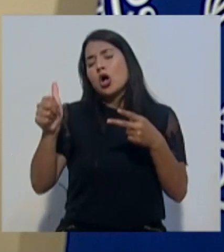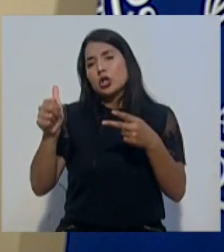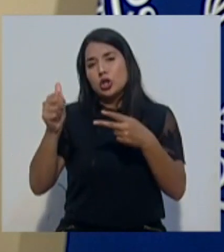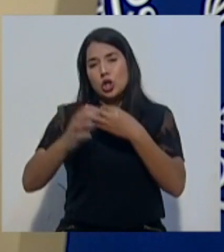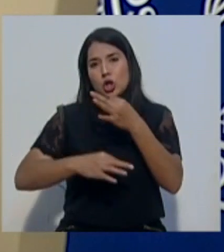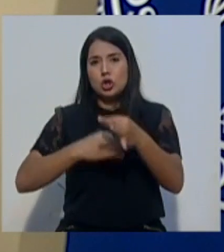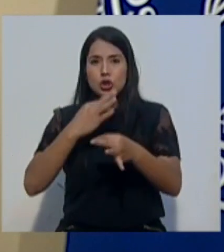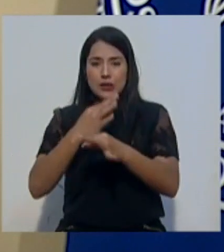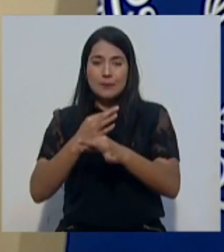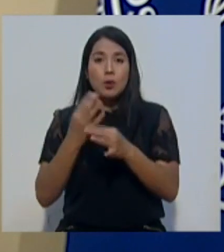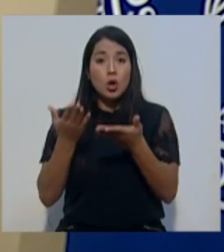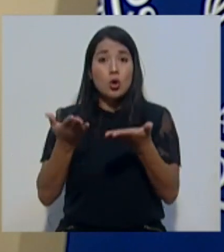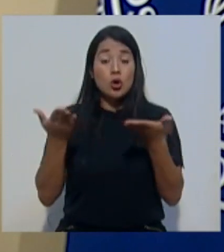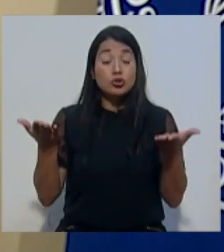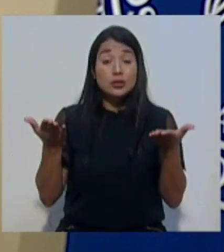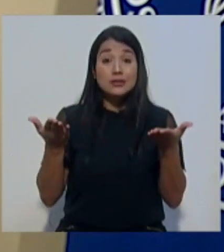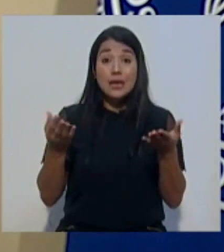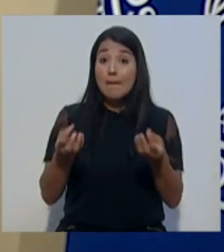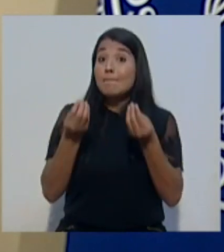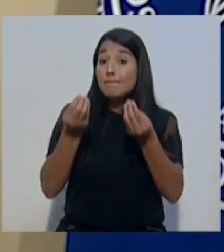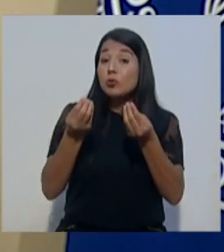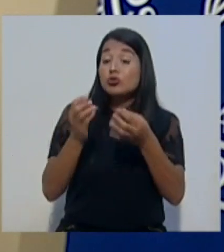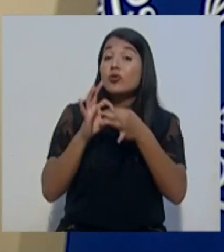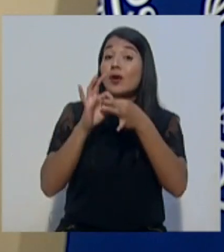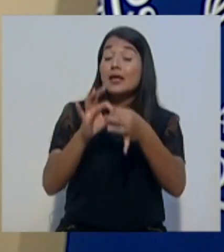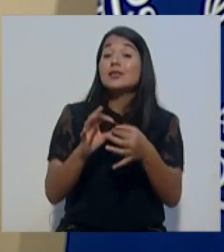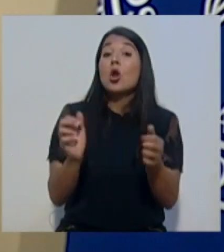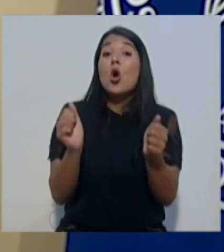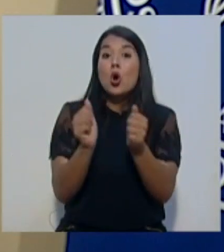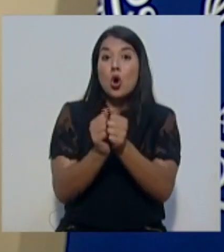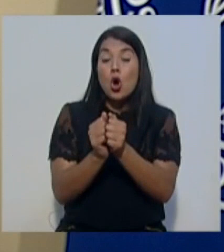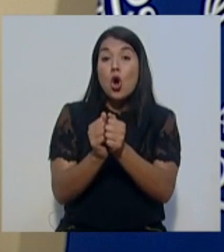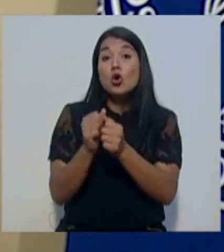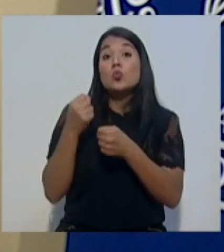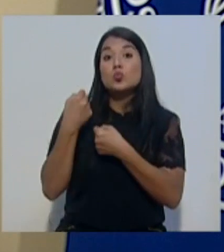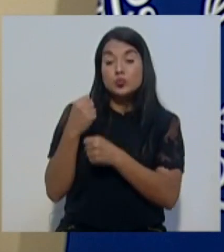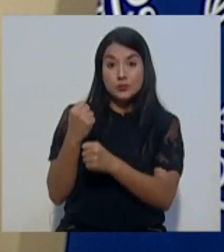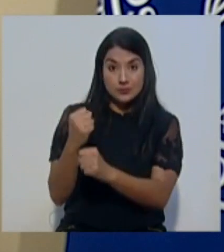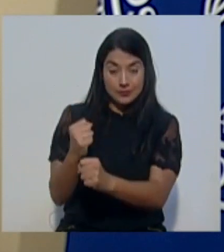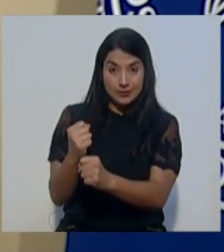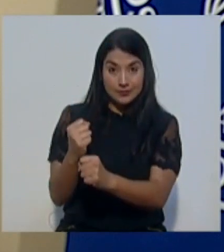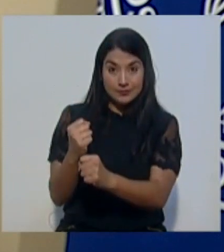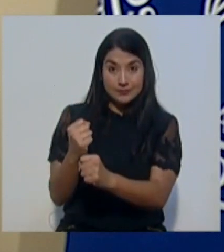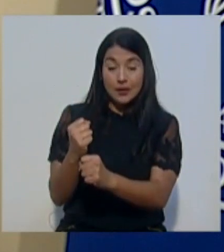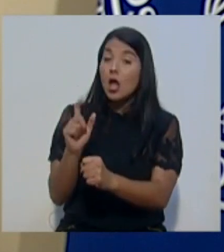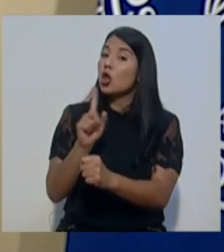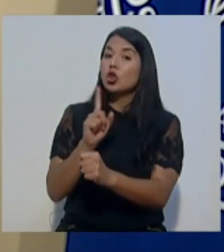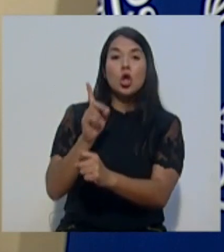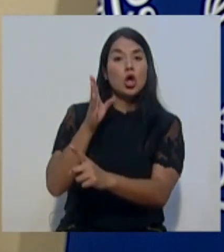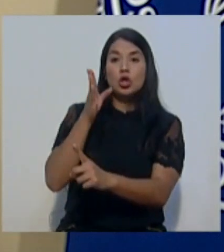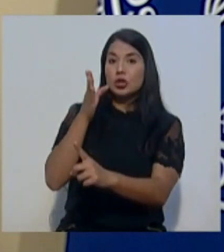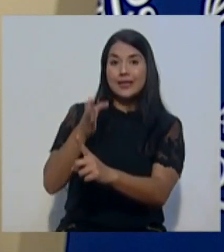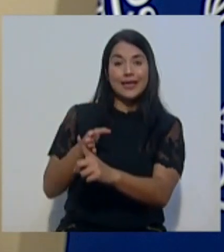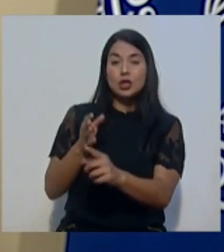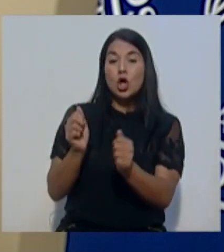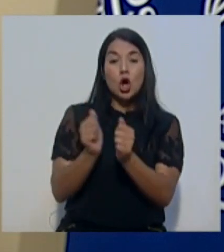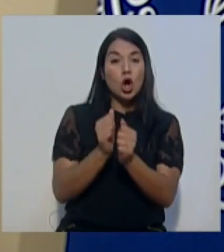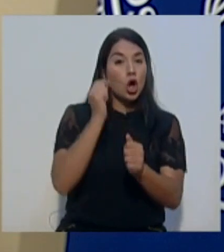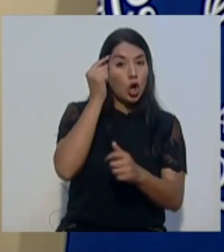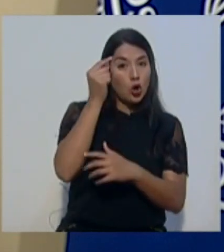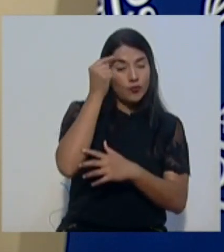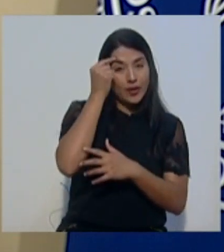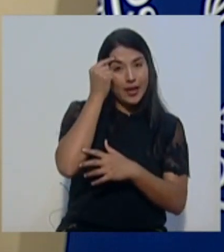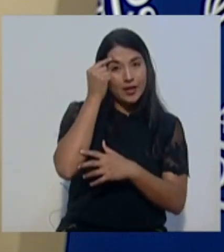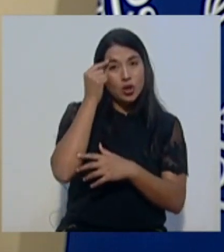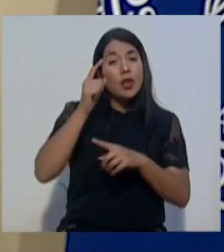de cosas, pues muchas de ellas tienen que ver directamente con los gobiernos locales, no directamente con el gobierno central. Eso tiene que ver